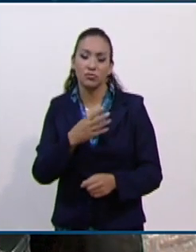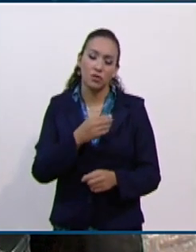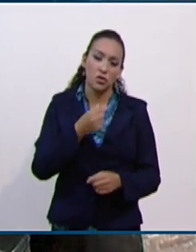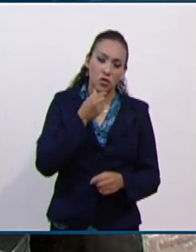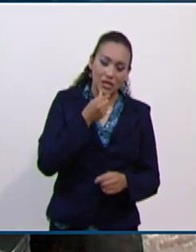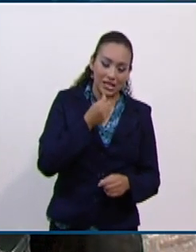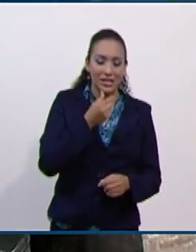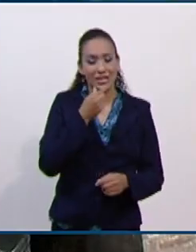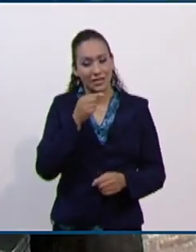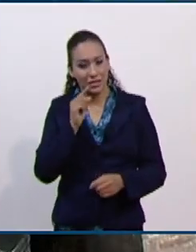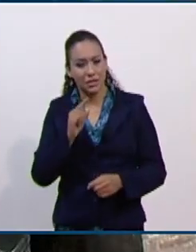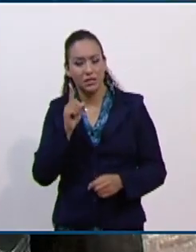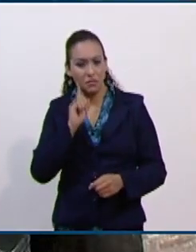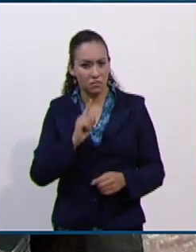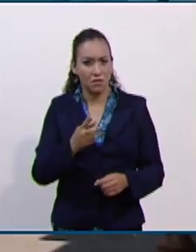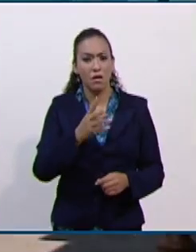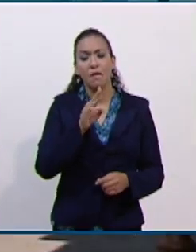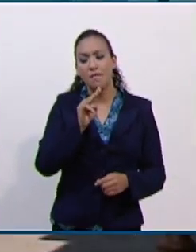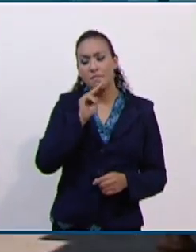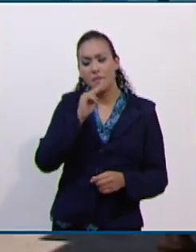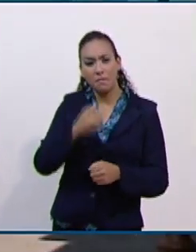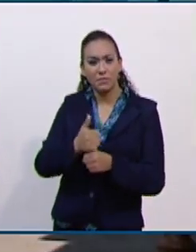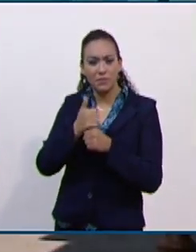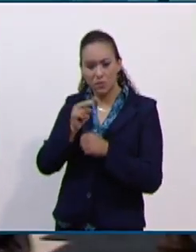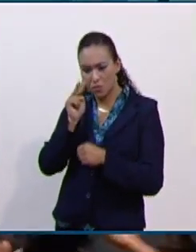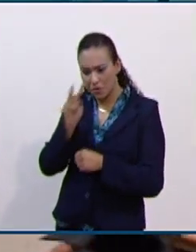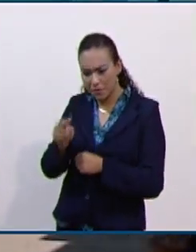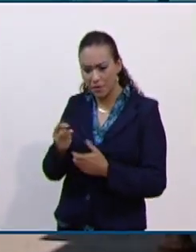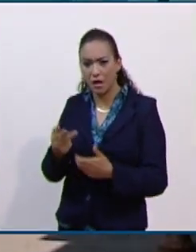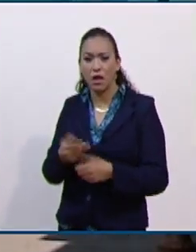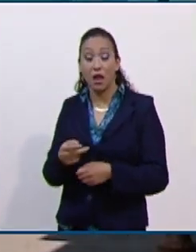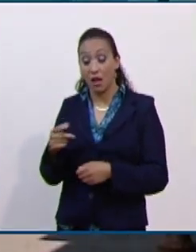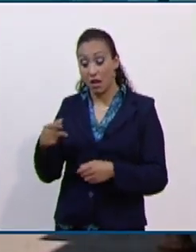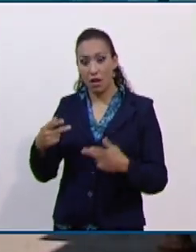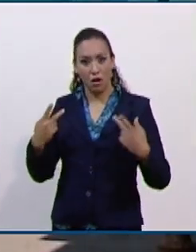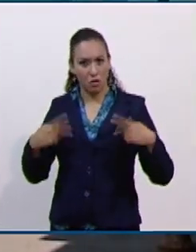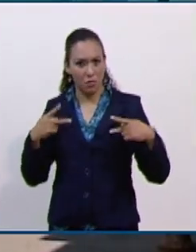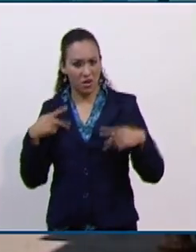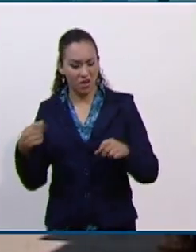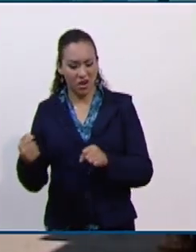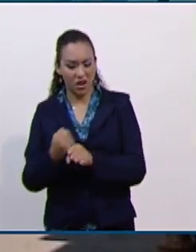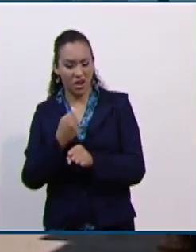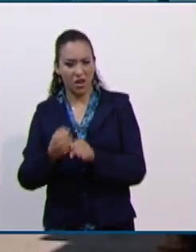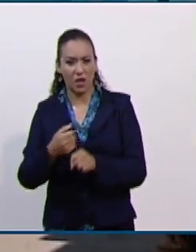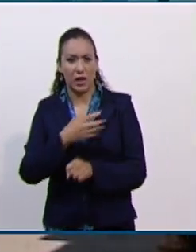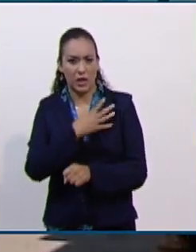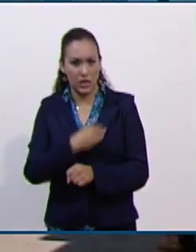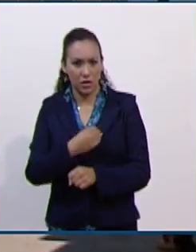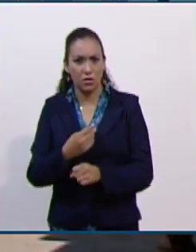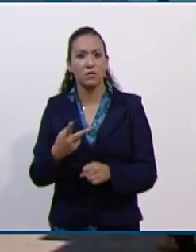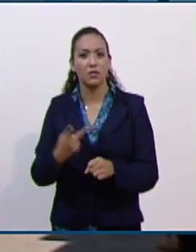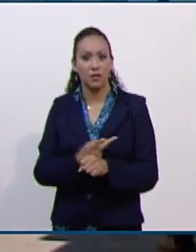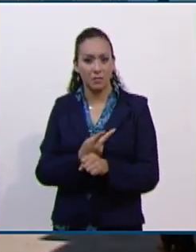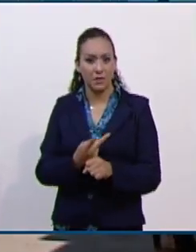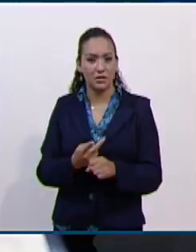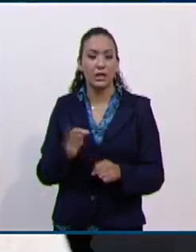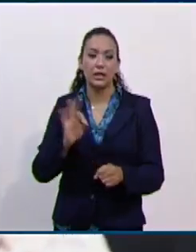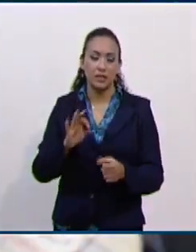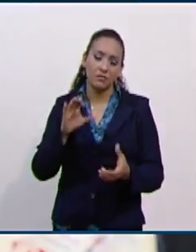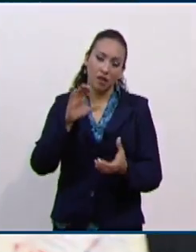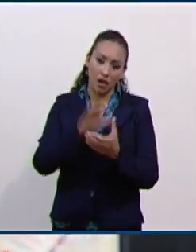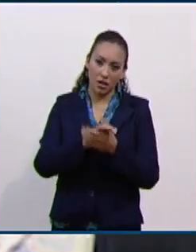hijos con el objetivo de causar daños a la madre. La persona agresora es con quien tenga o haya tenido una relación de